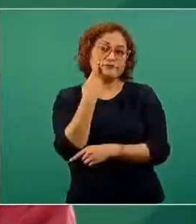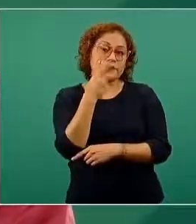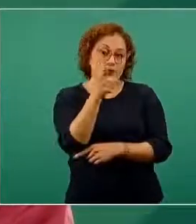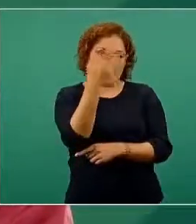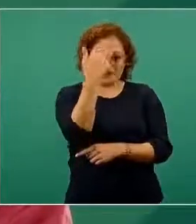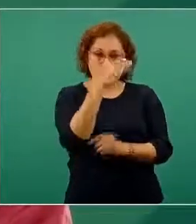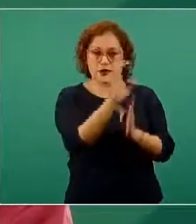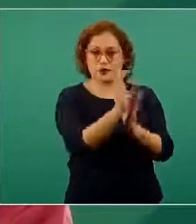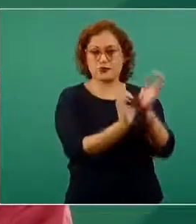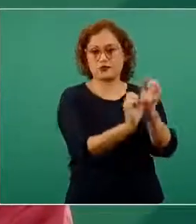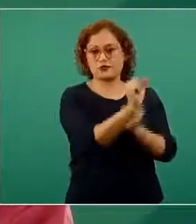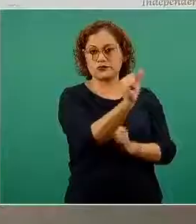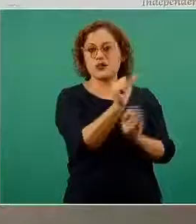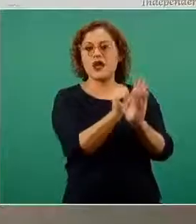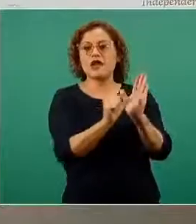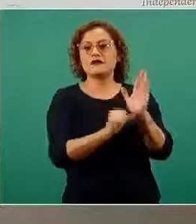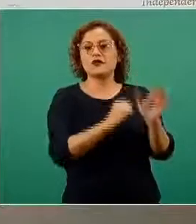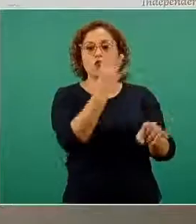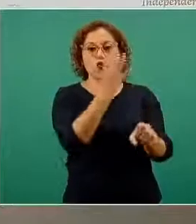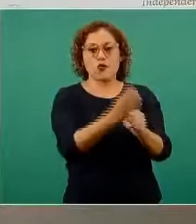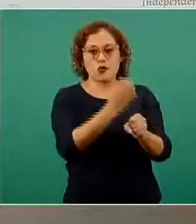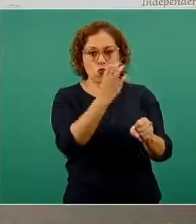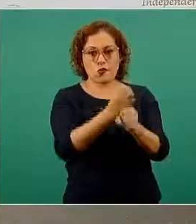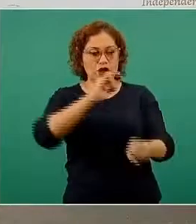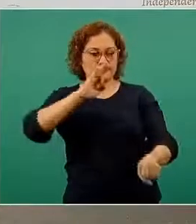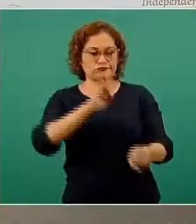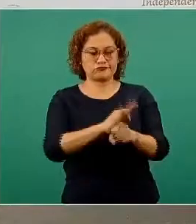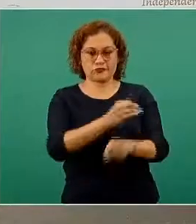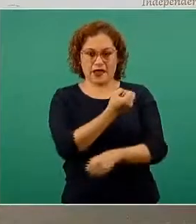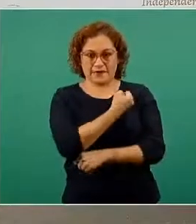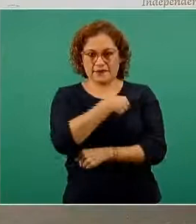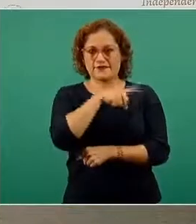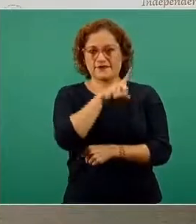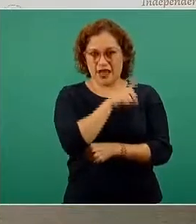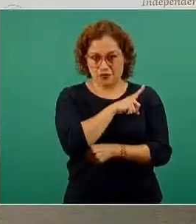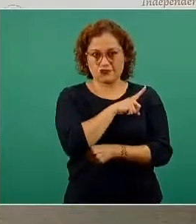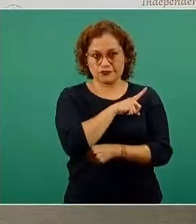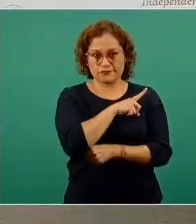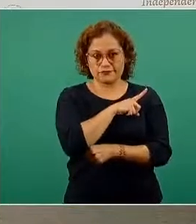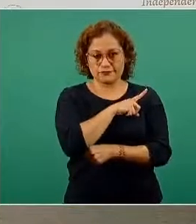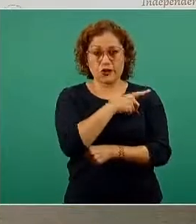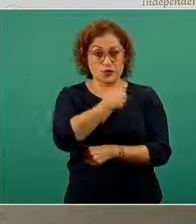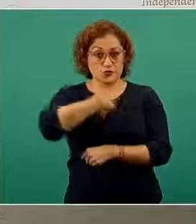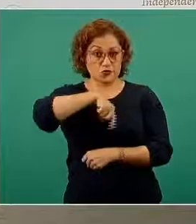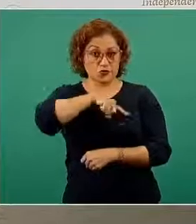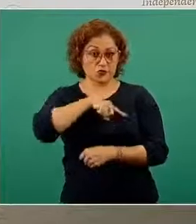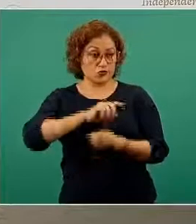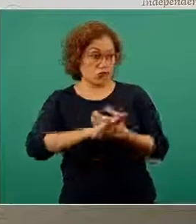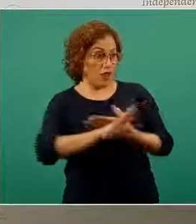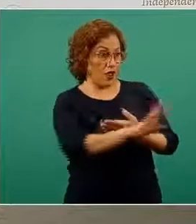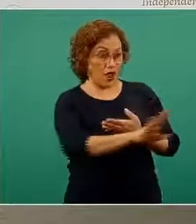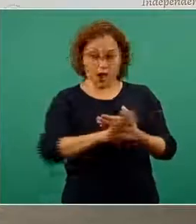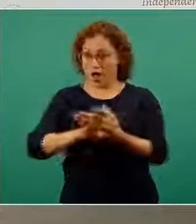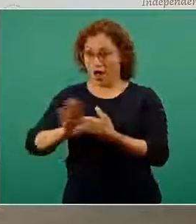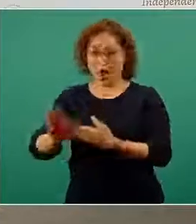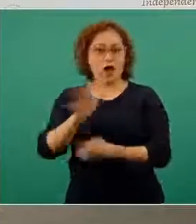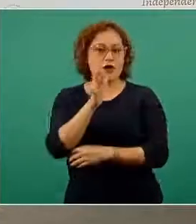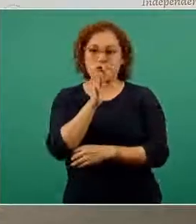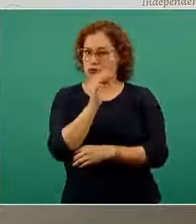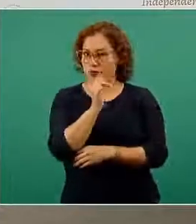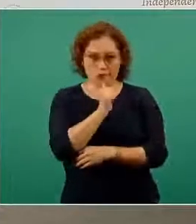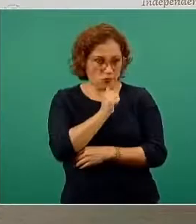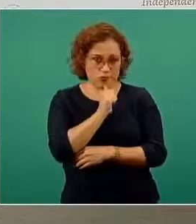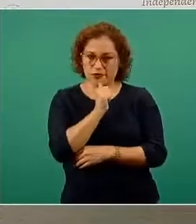artículo 4 constitucional y todo lo que deriva de ello, no hay razón para excluirles. Serán vacunadas